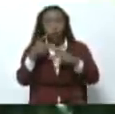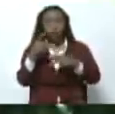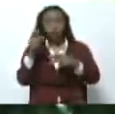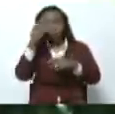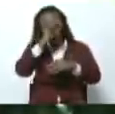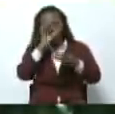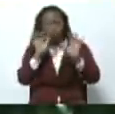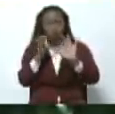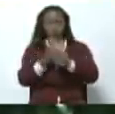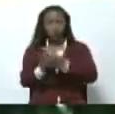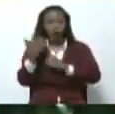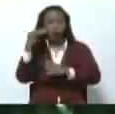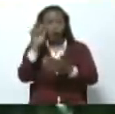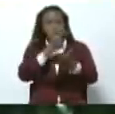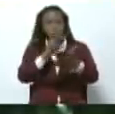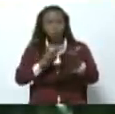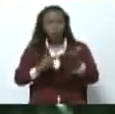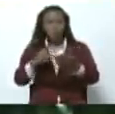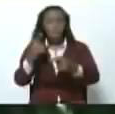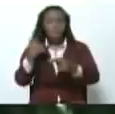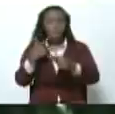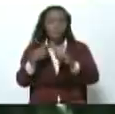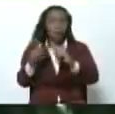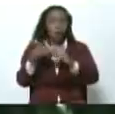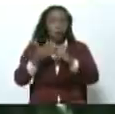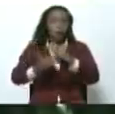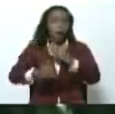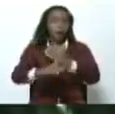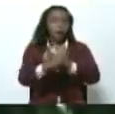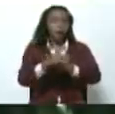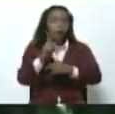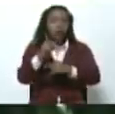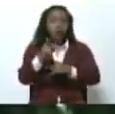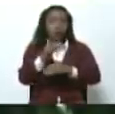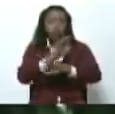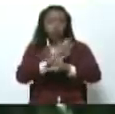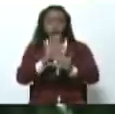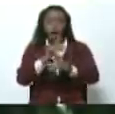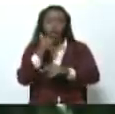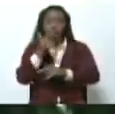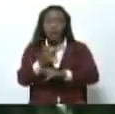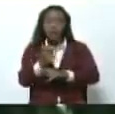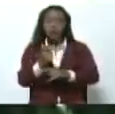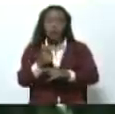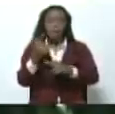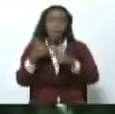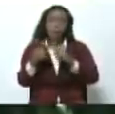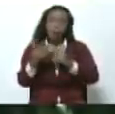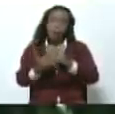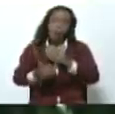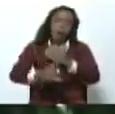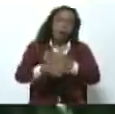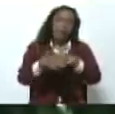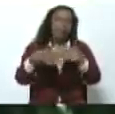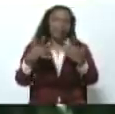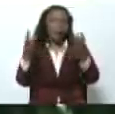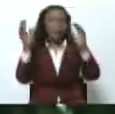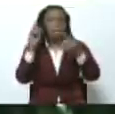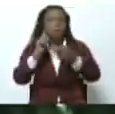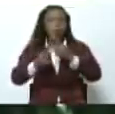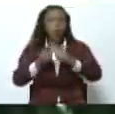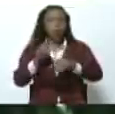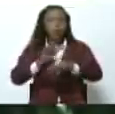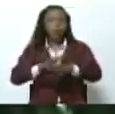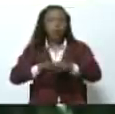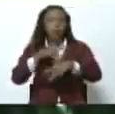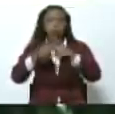tiene lecturas. Pero más allá, ya usted lo ha dicho ahorita, pero más allá. ¿Qué fase inicia en la política